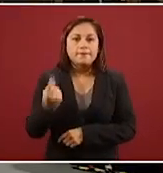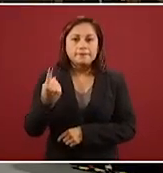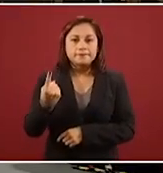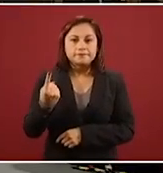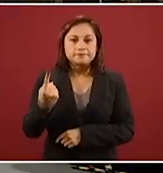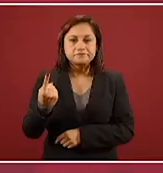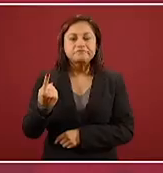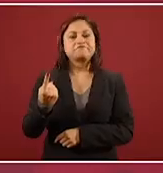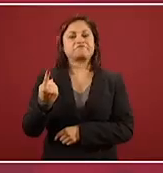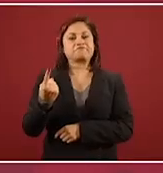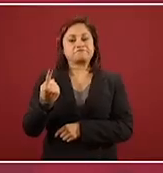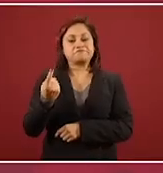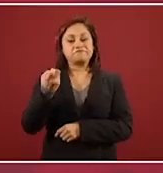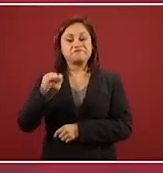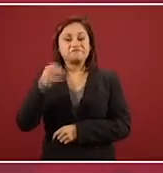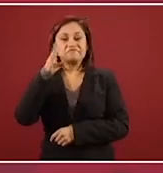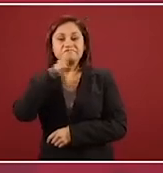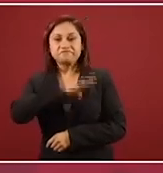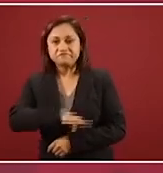Es como la corrupción.